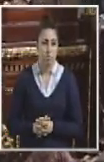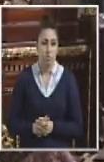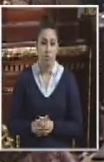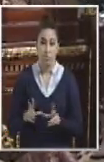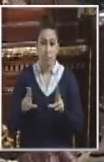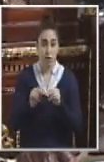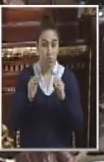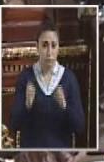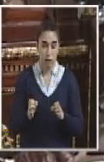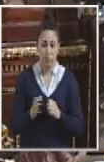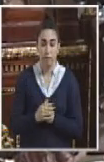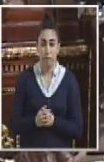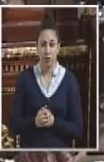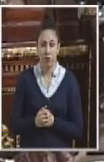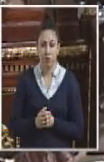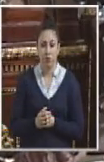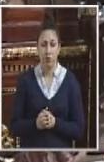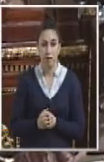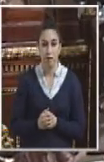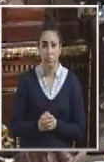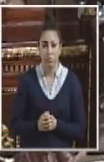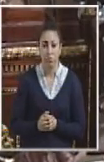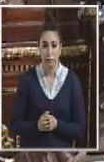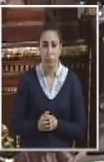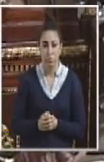No se encuentra el diputado.